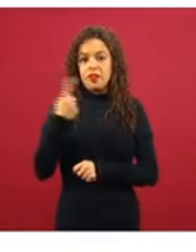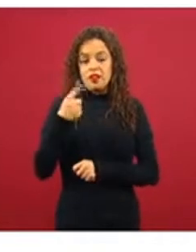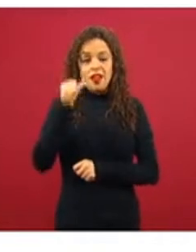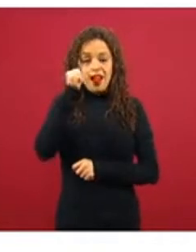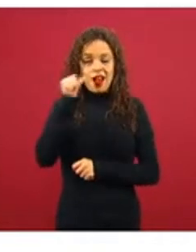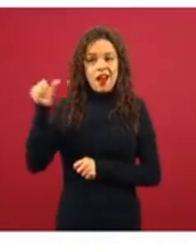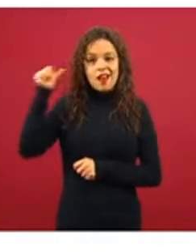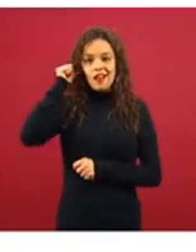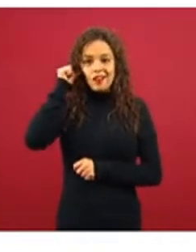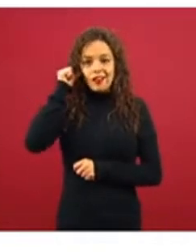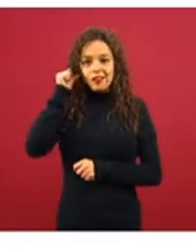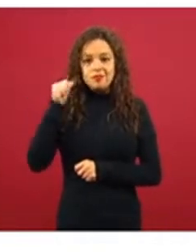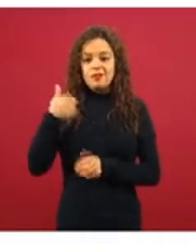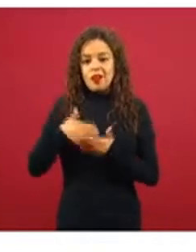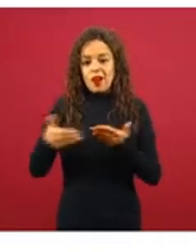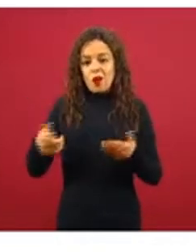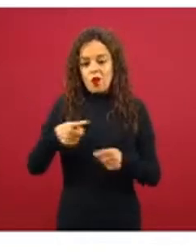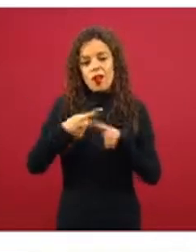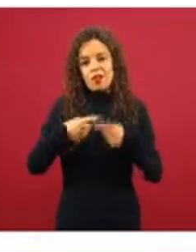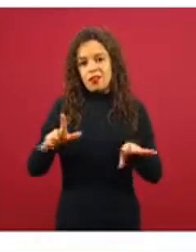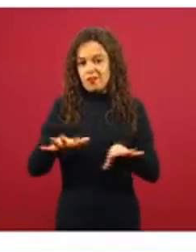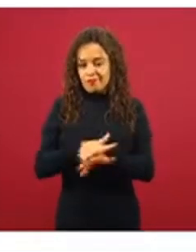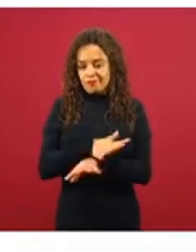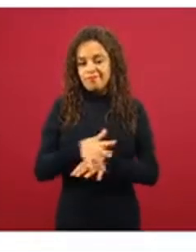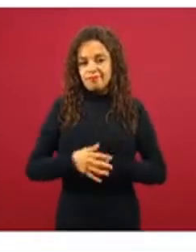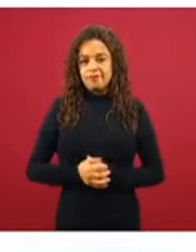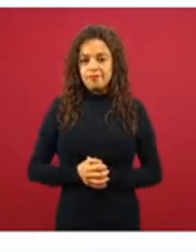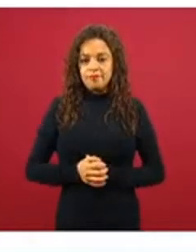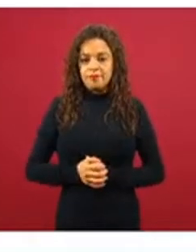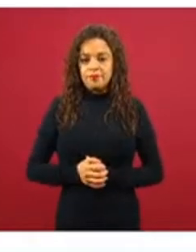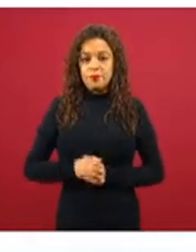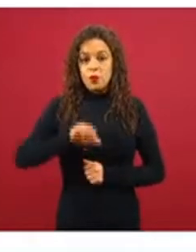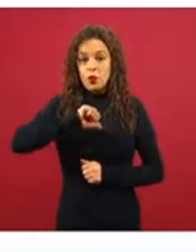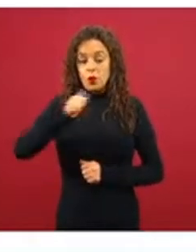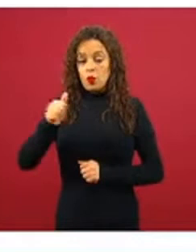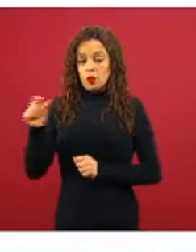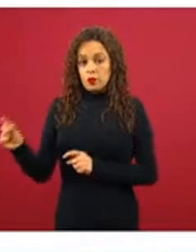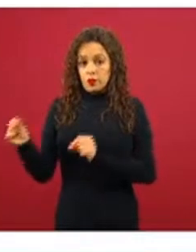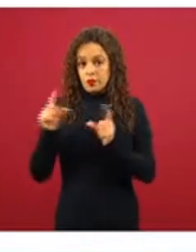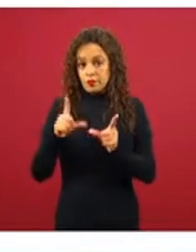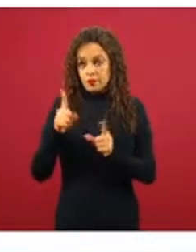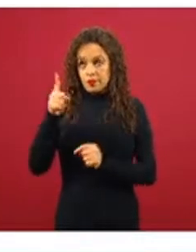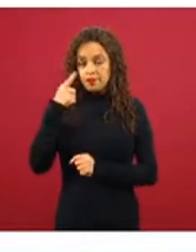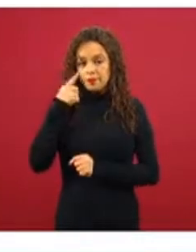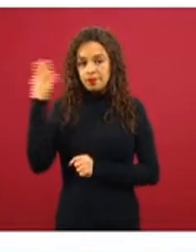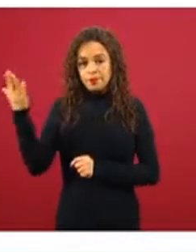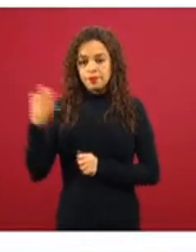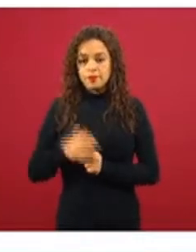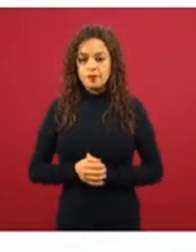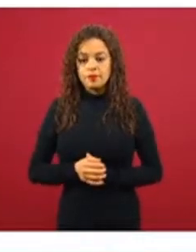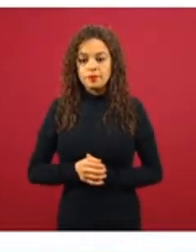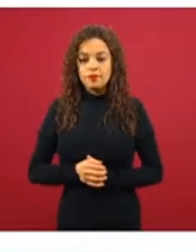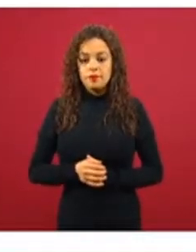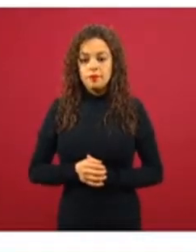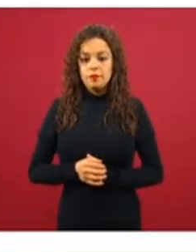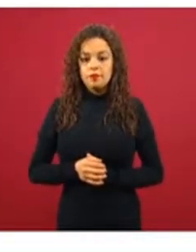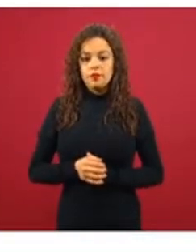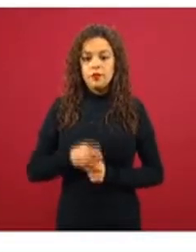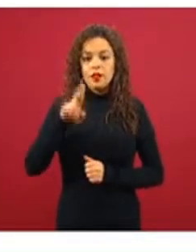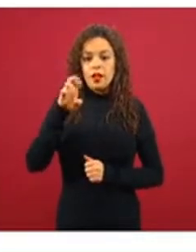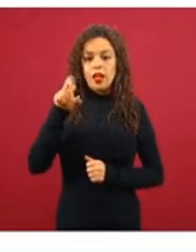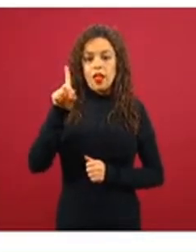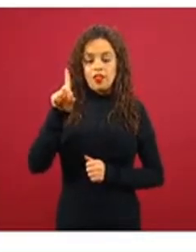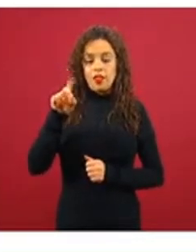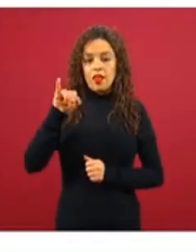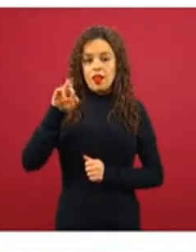ayer. La siguiente diapositiva veremos el reporte de la red IRAG, la cual